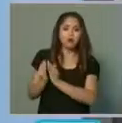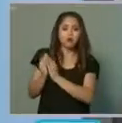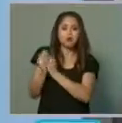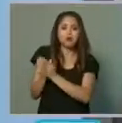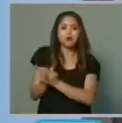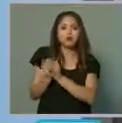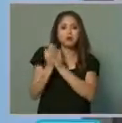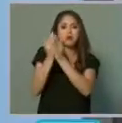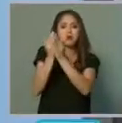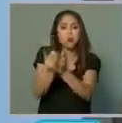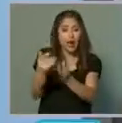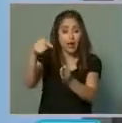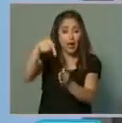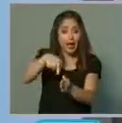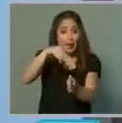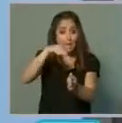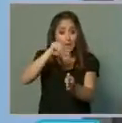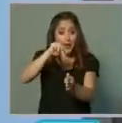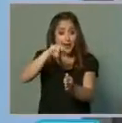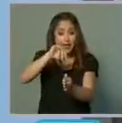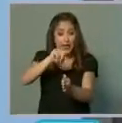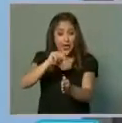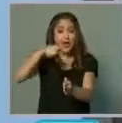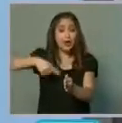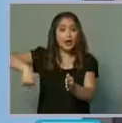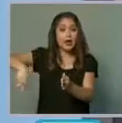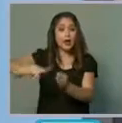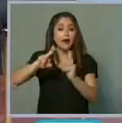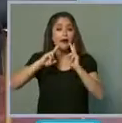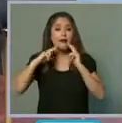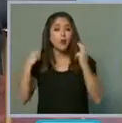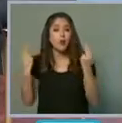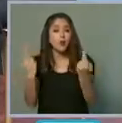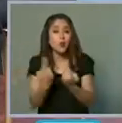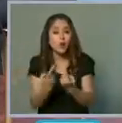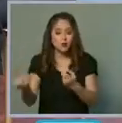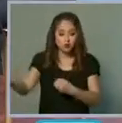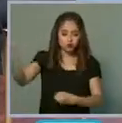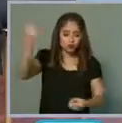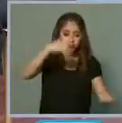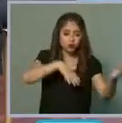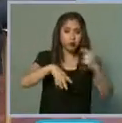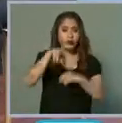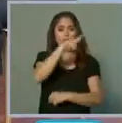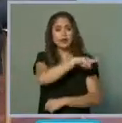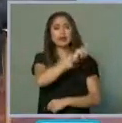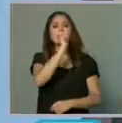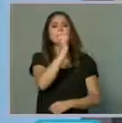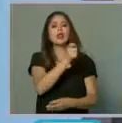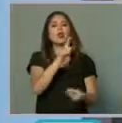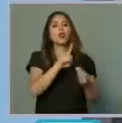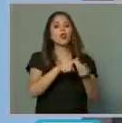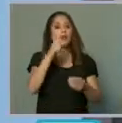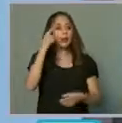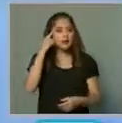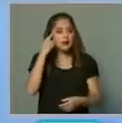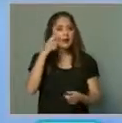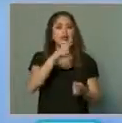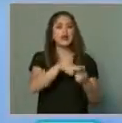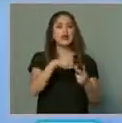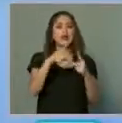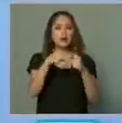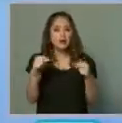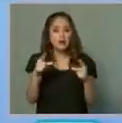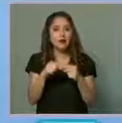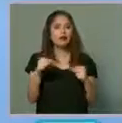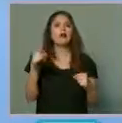Manila y en Manila se reunía con mercancía de China, de la India y por supuesto del Japón. De Japón. Y de ahí